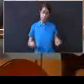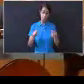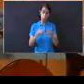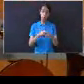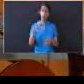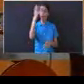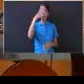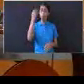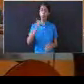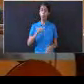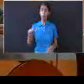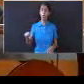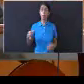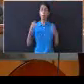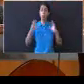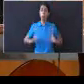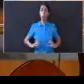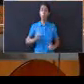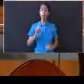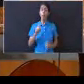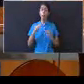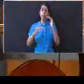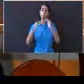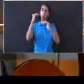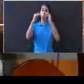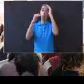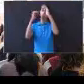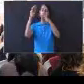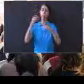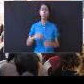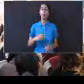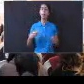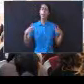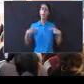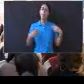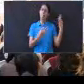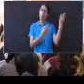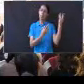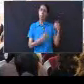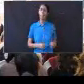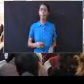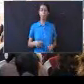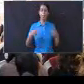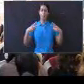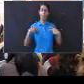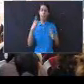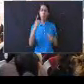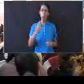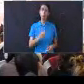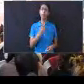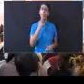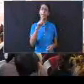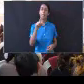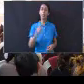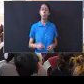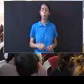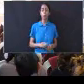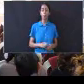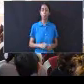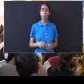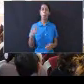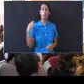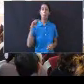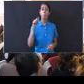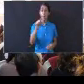Eso se llama reconstrucción. Entonces, hay esperanza para nuestra... Hay un decreto de esperanza para tu vida. Dios, el Rey,